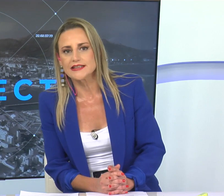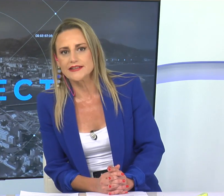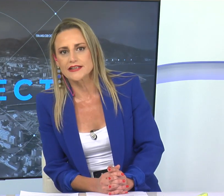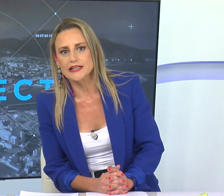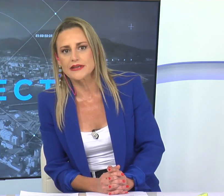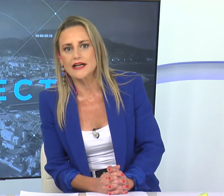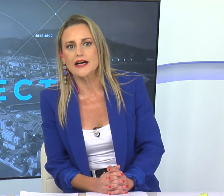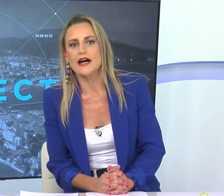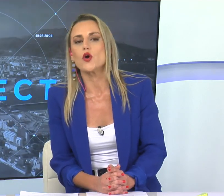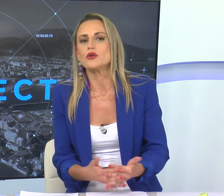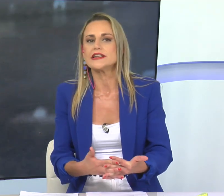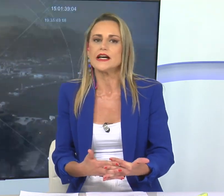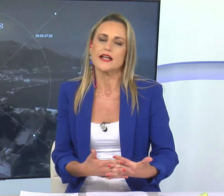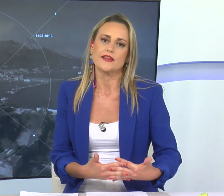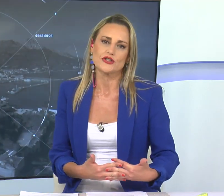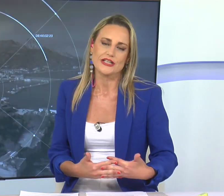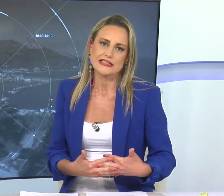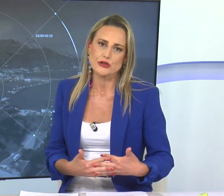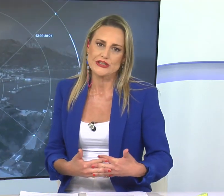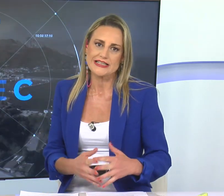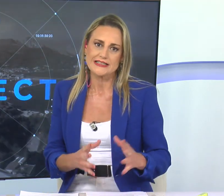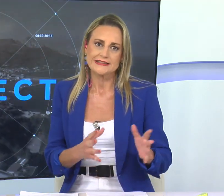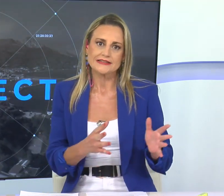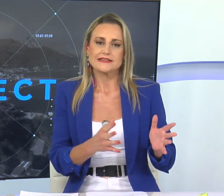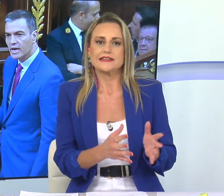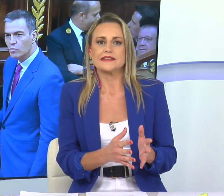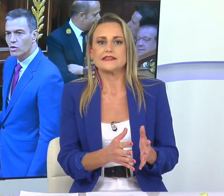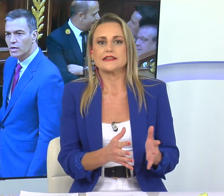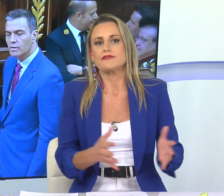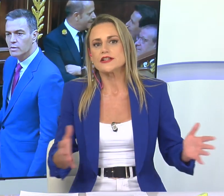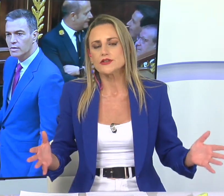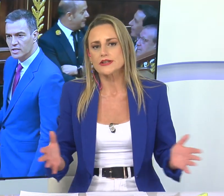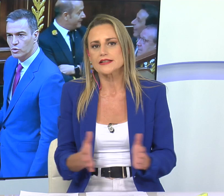Sánchez en la que va a comunicar la decisión tras 5 días